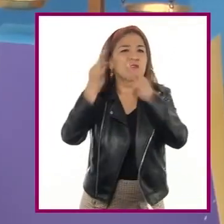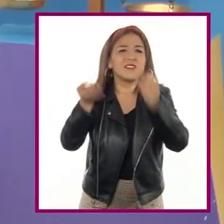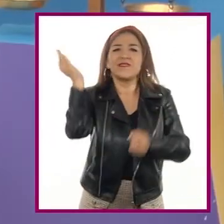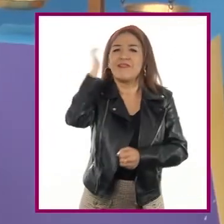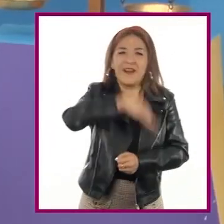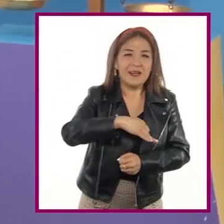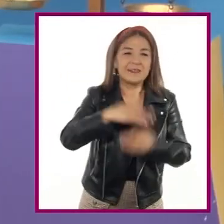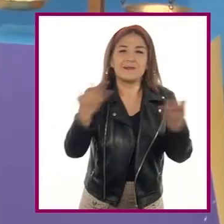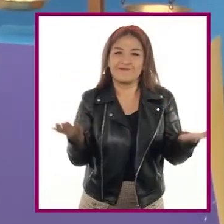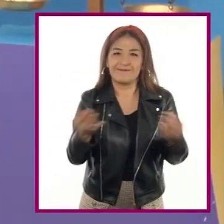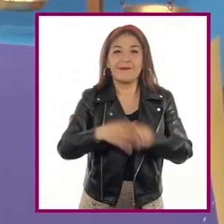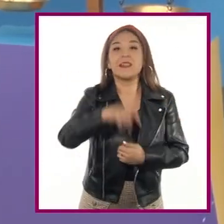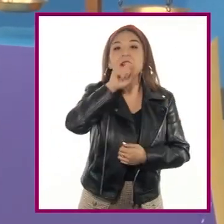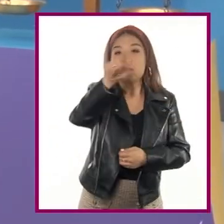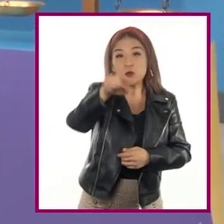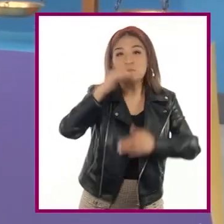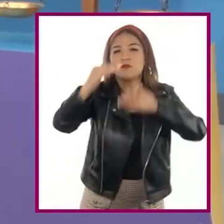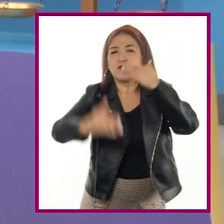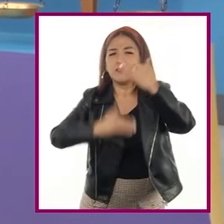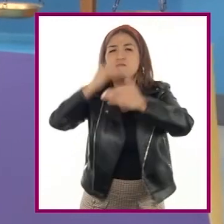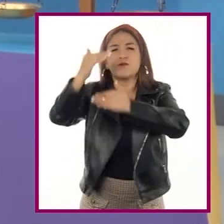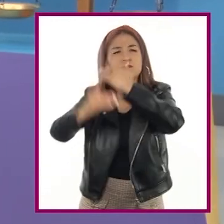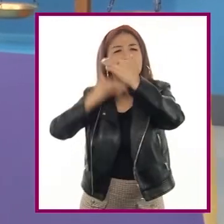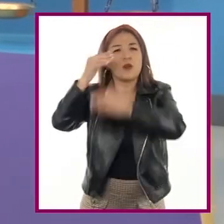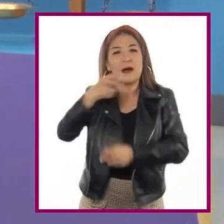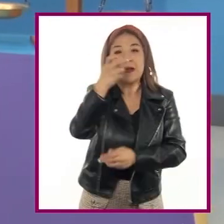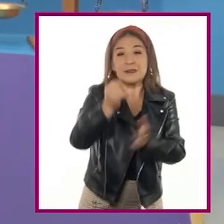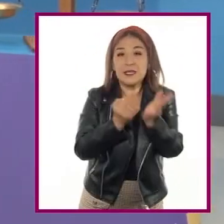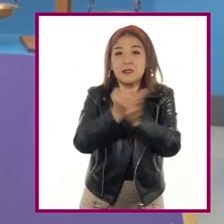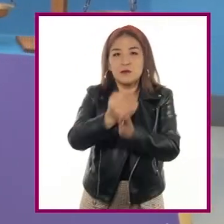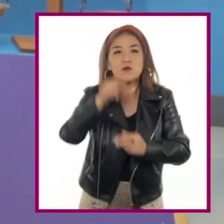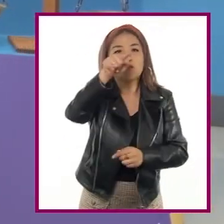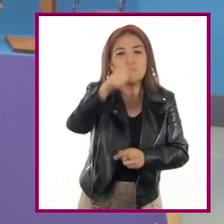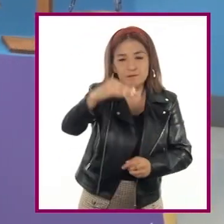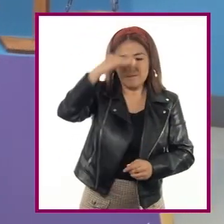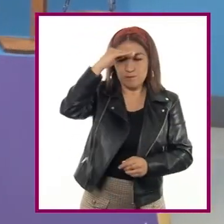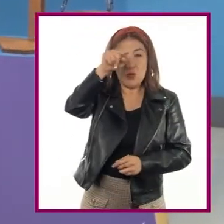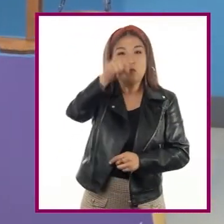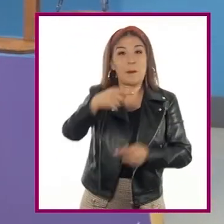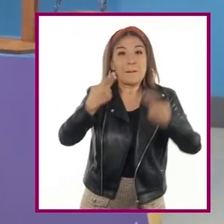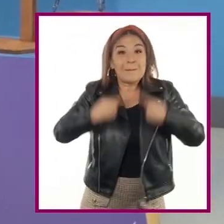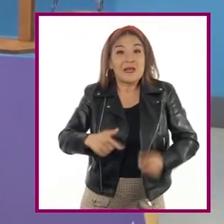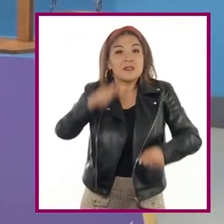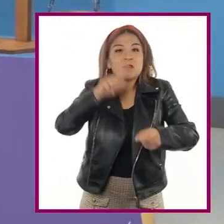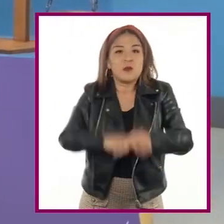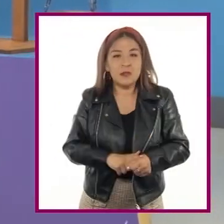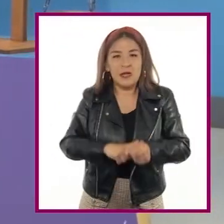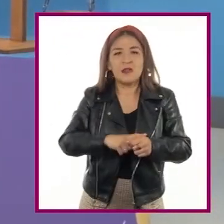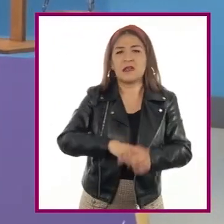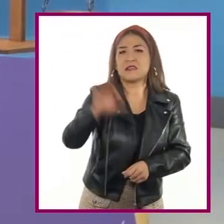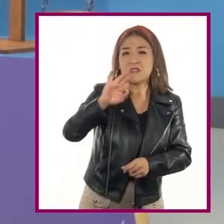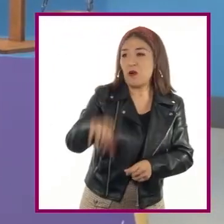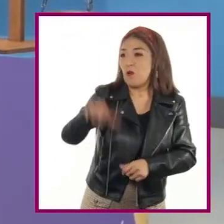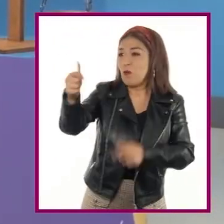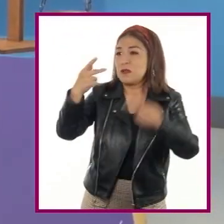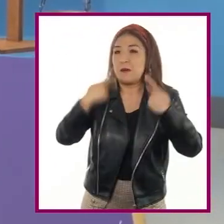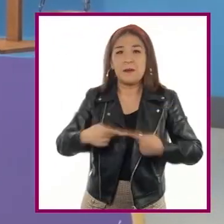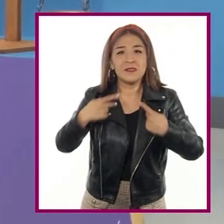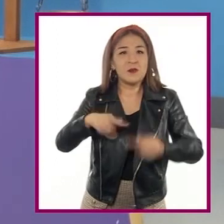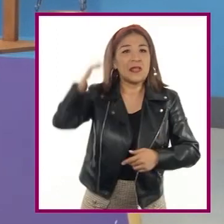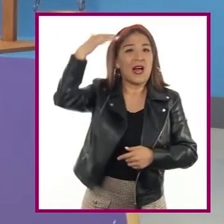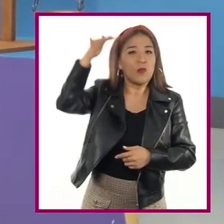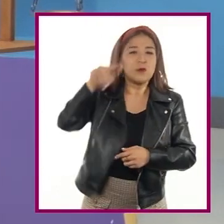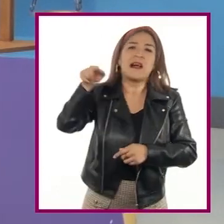También que conforme van creciendo, las decisiones las toman ustedes y en pocas ocasiones las personas adultas que les